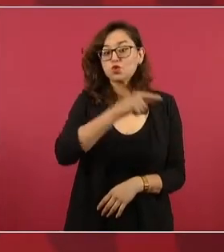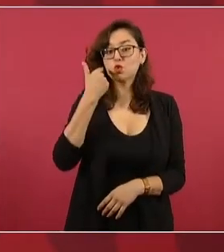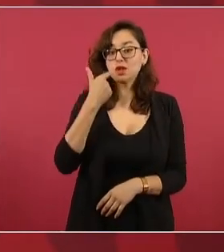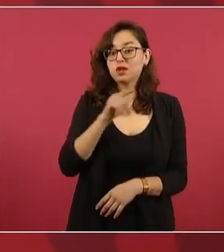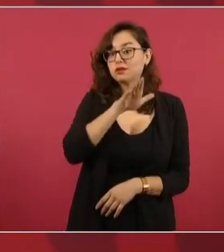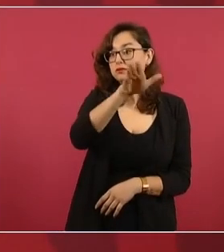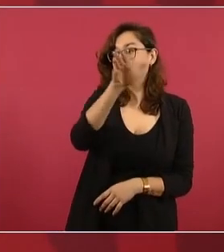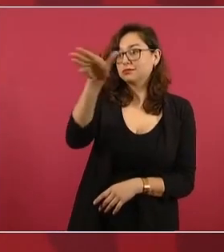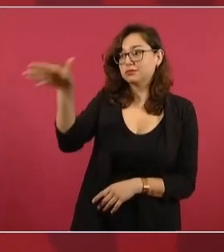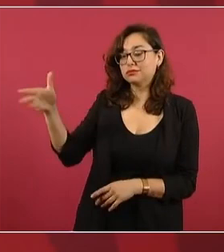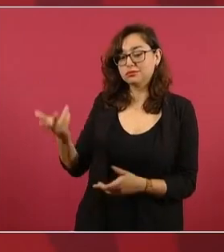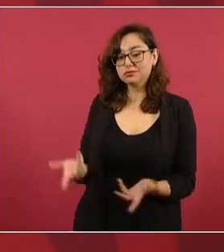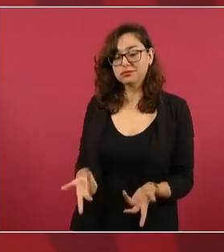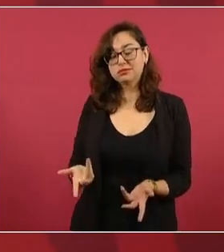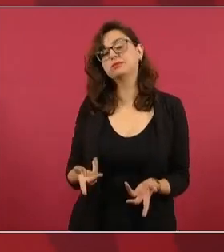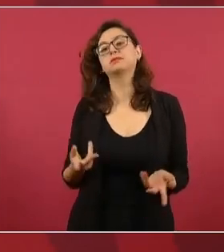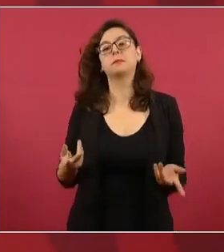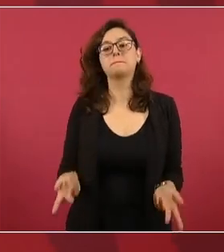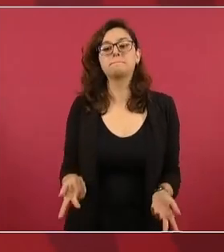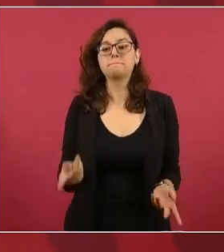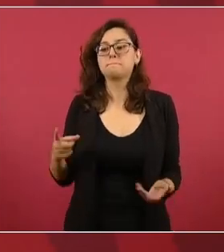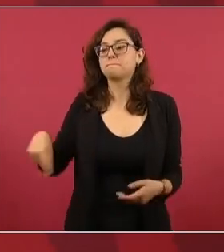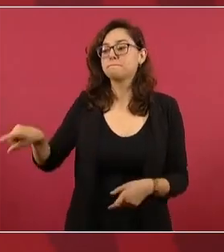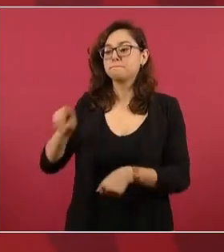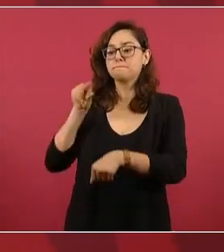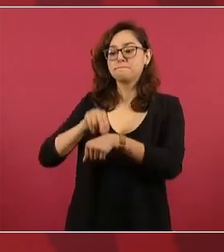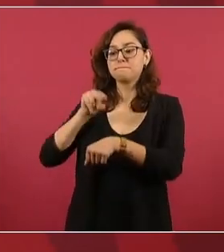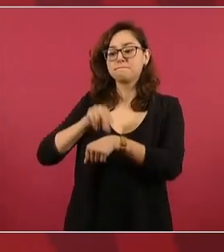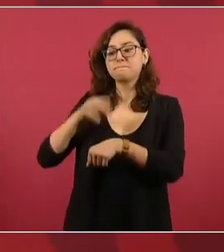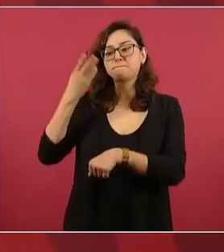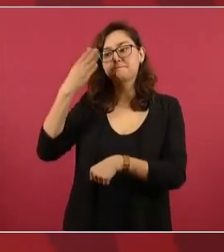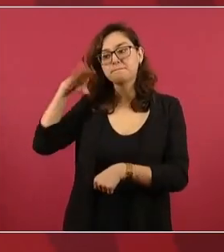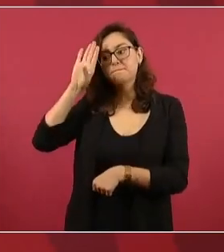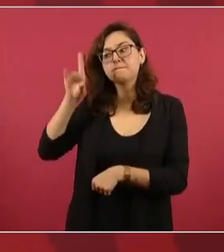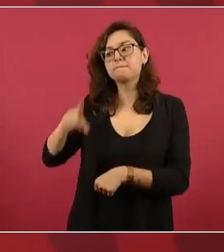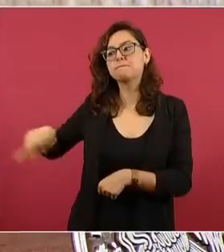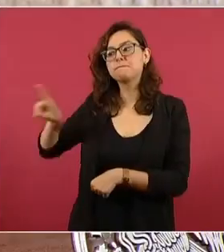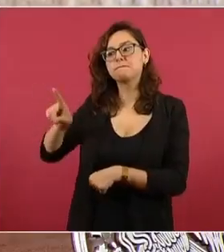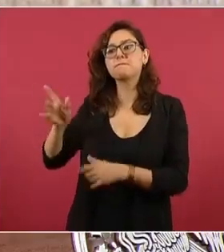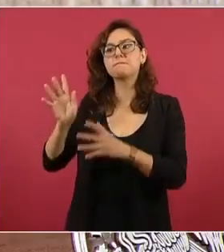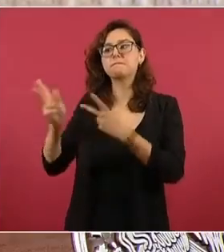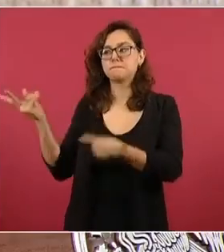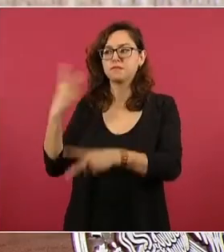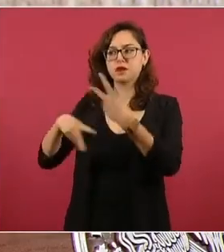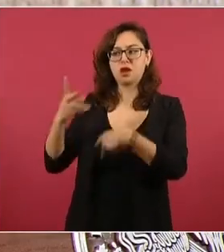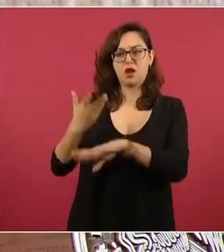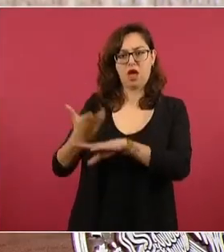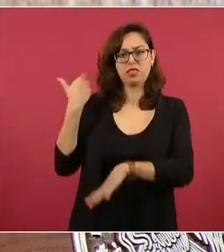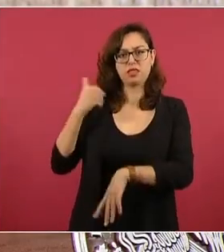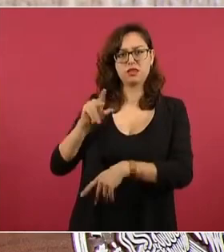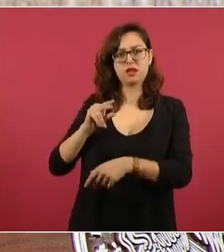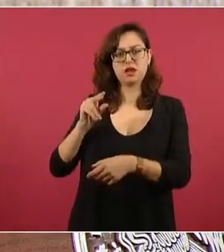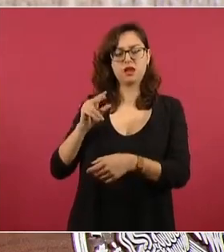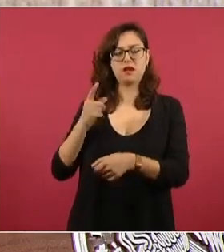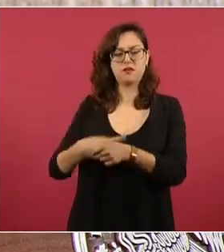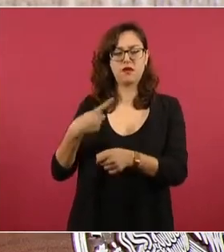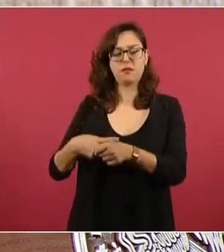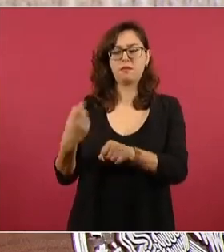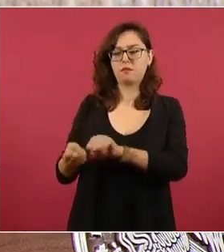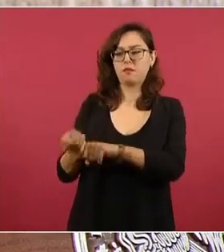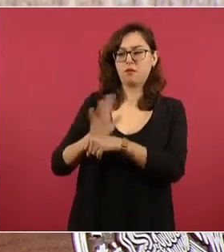los médicos cubanos ya han estado ayudándonos cuando el COVID, les agradecemos muchísimo.